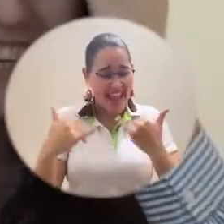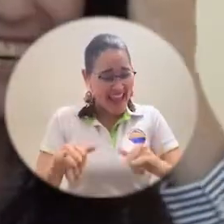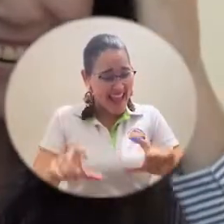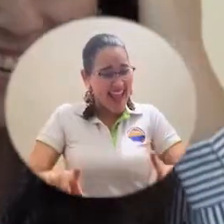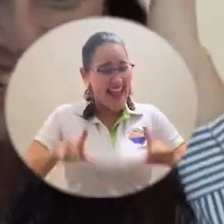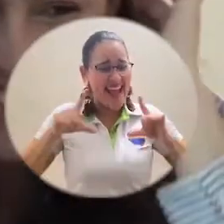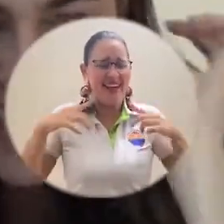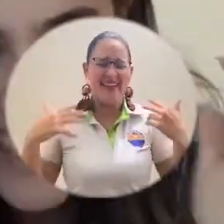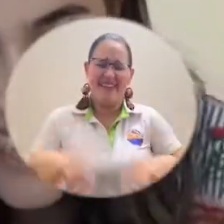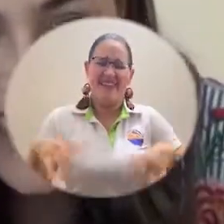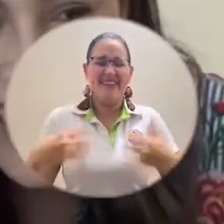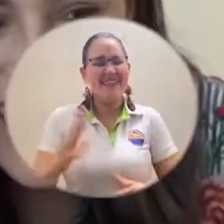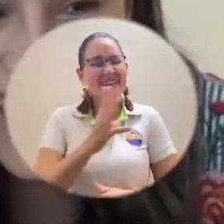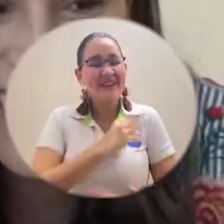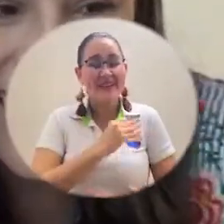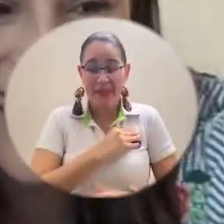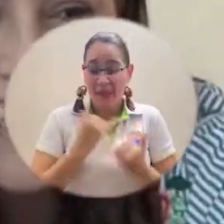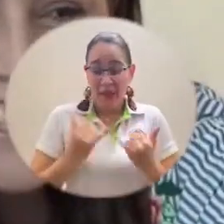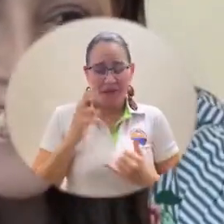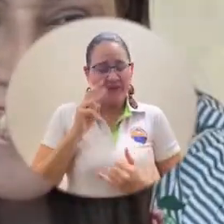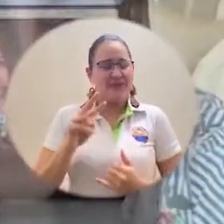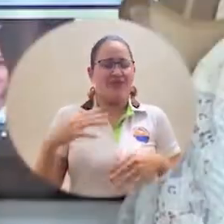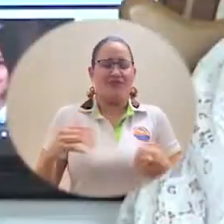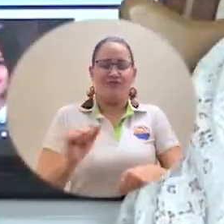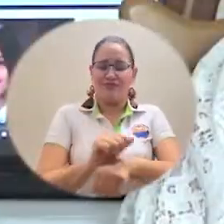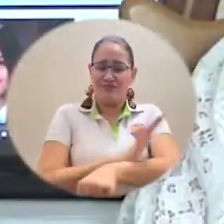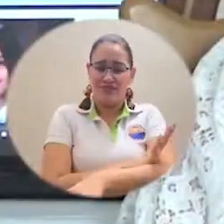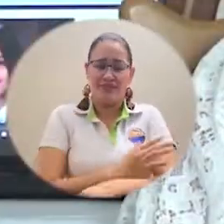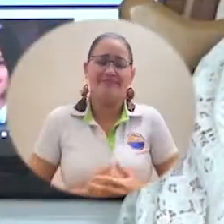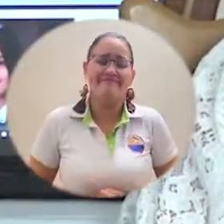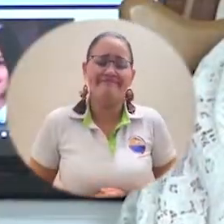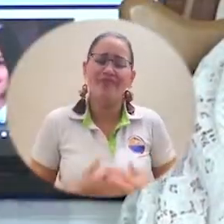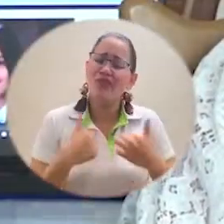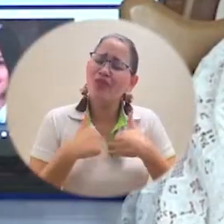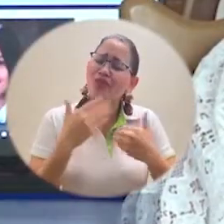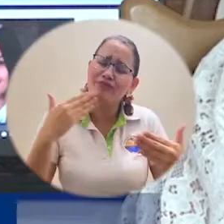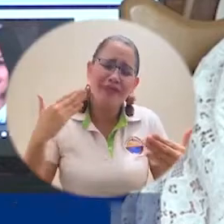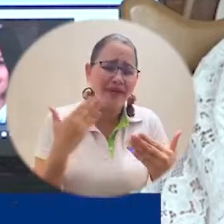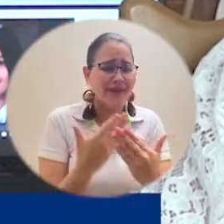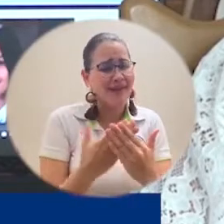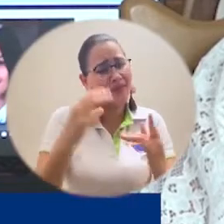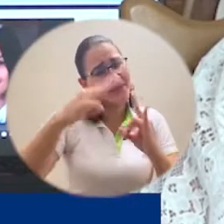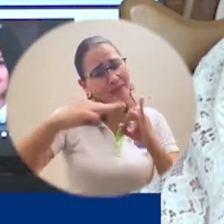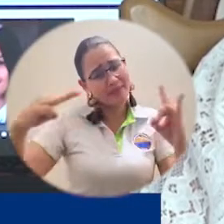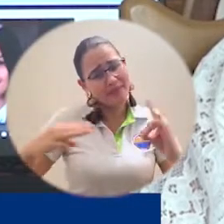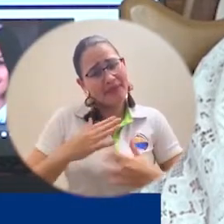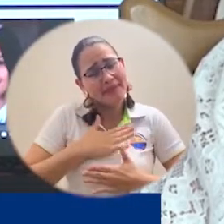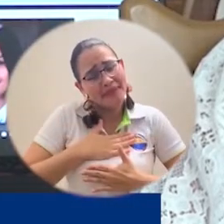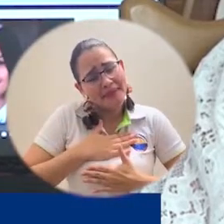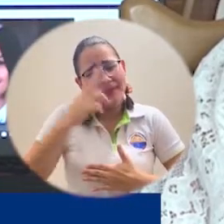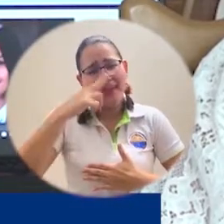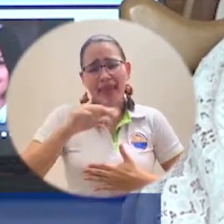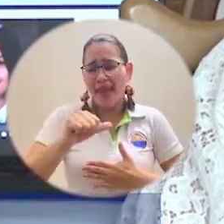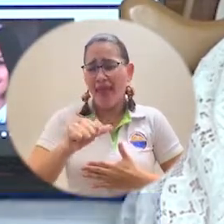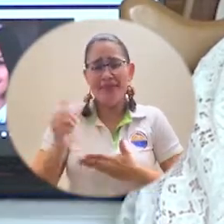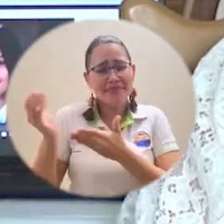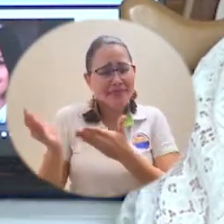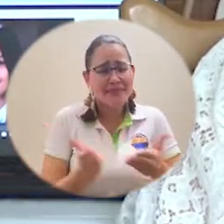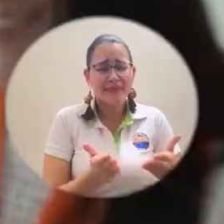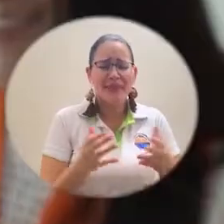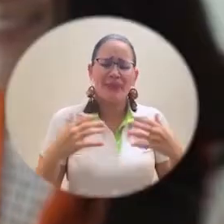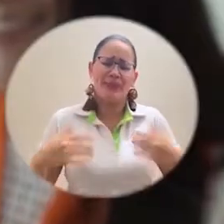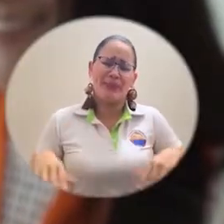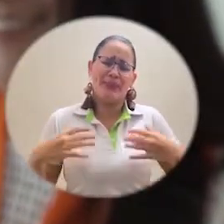y convertirse en la persona que es en estos momentos. Hoy quiero darle las gracias a la Universidad del Magdalena por abrirle las puertas a mi